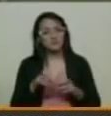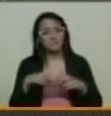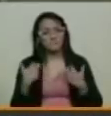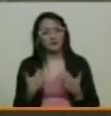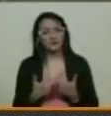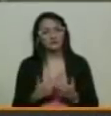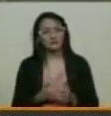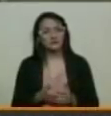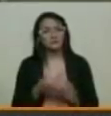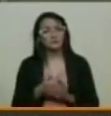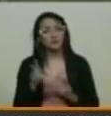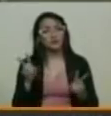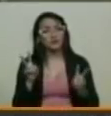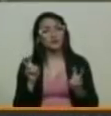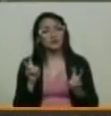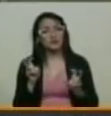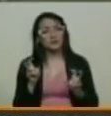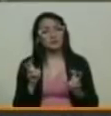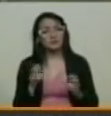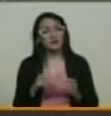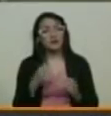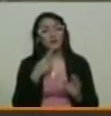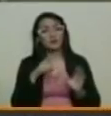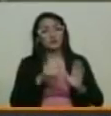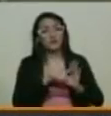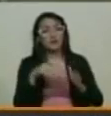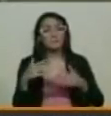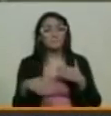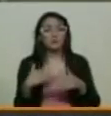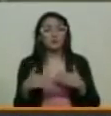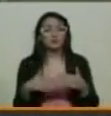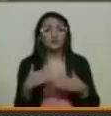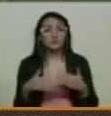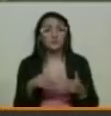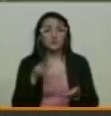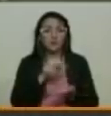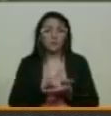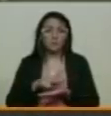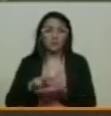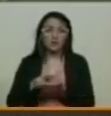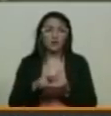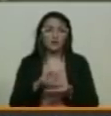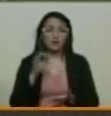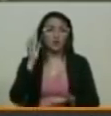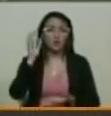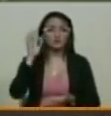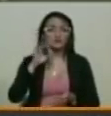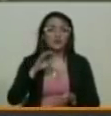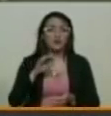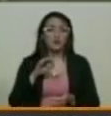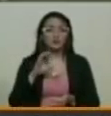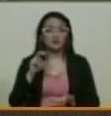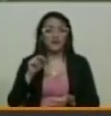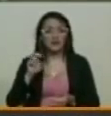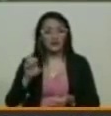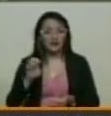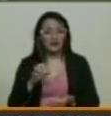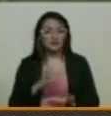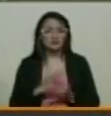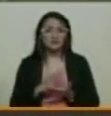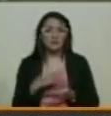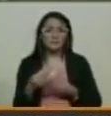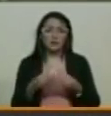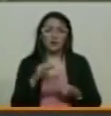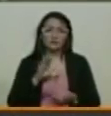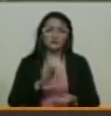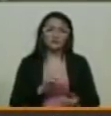en relación con eso, con base a lo que está en la ley, los procedimientos aprobados del Consejo Nacional Electoral, como siempre lo hemos